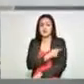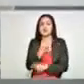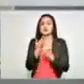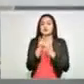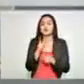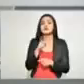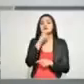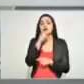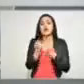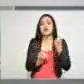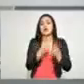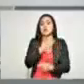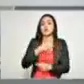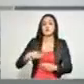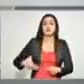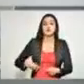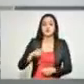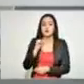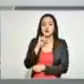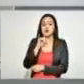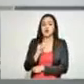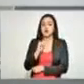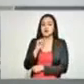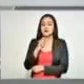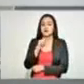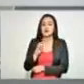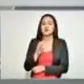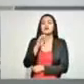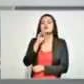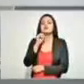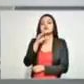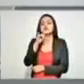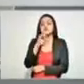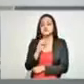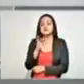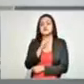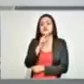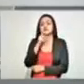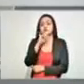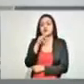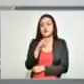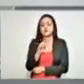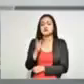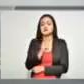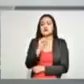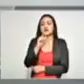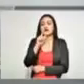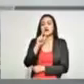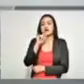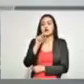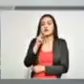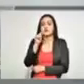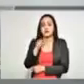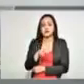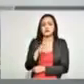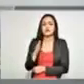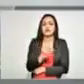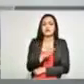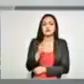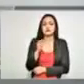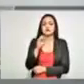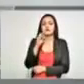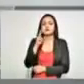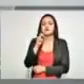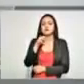a mencionar algunos de los municipios: Acajete, Francisco Z. Mena, Huauchinango, Jalpan, Pantepec, Venustiano